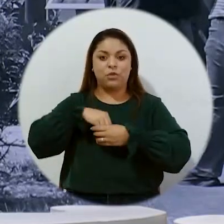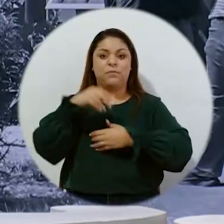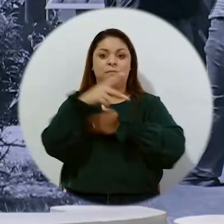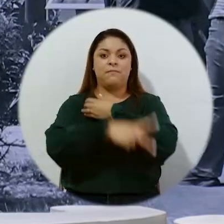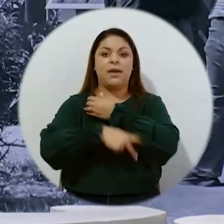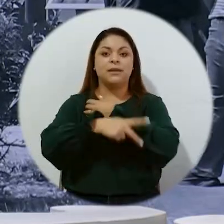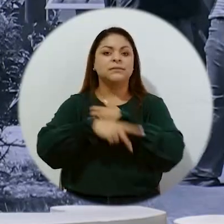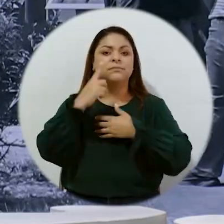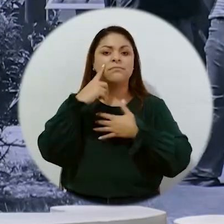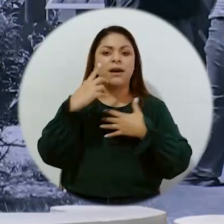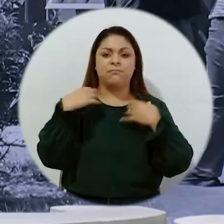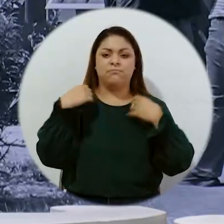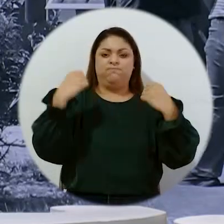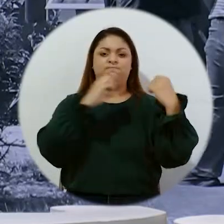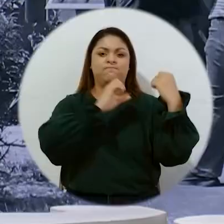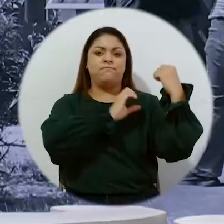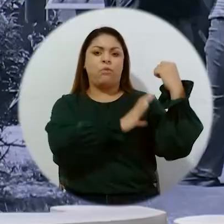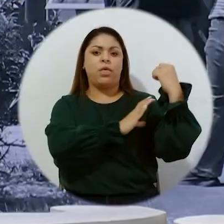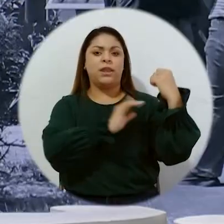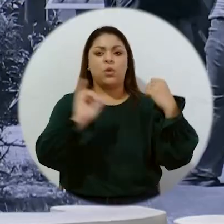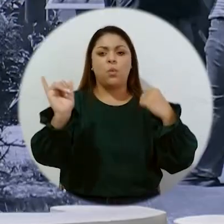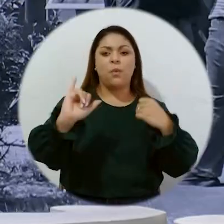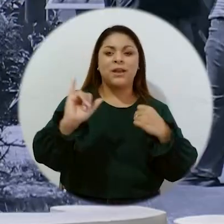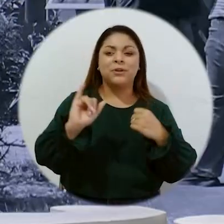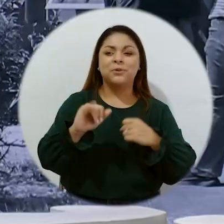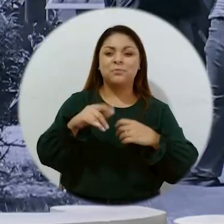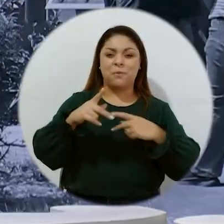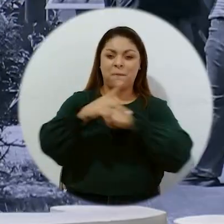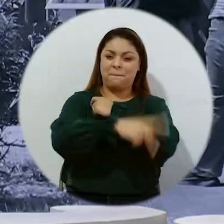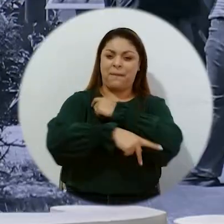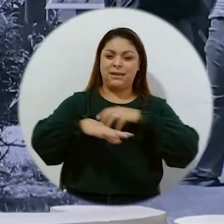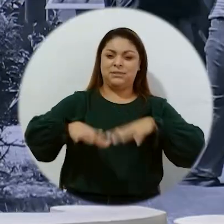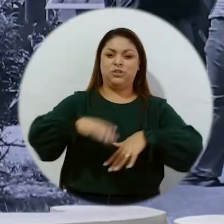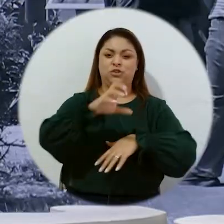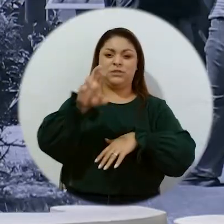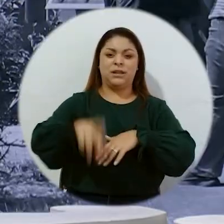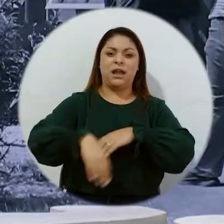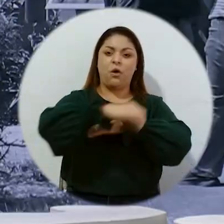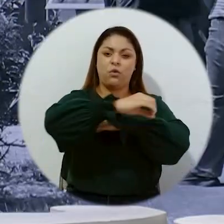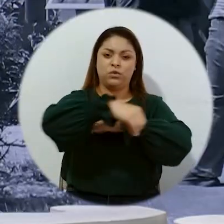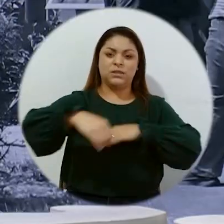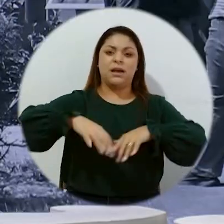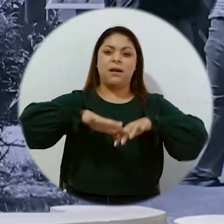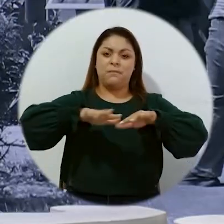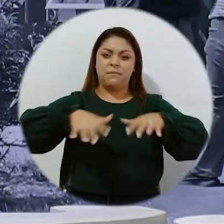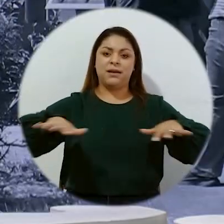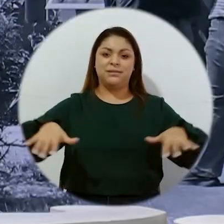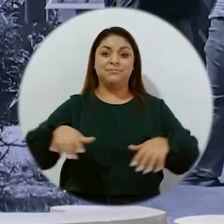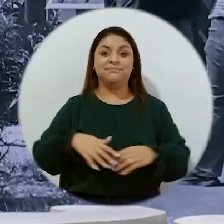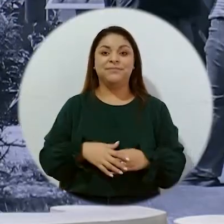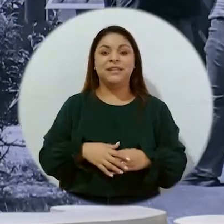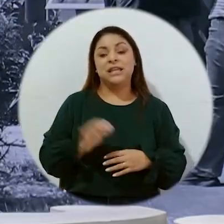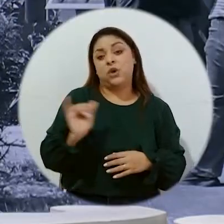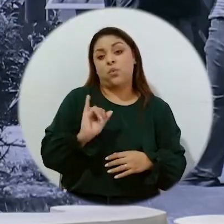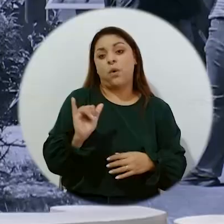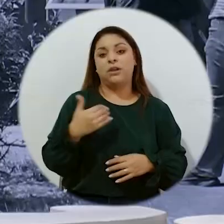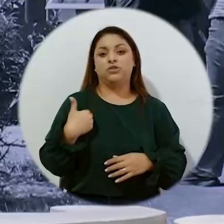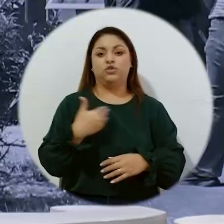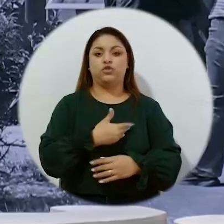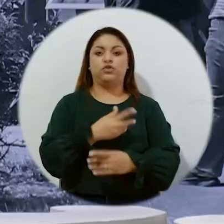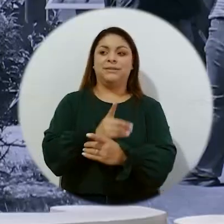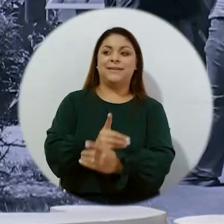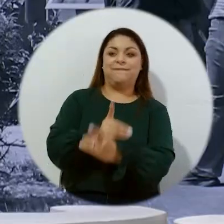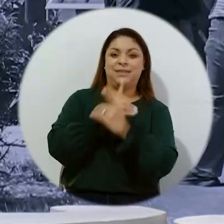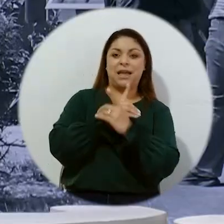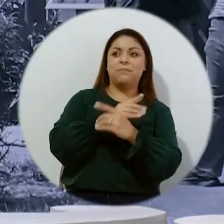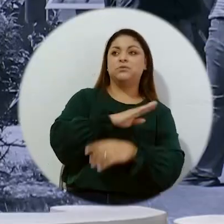país para que nos empoderemos, como ustedes dicen, como un país oceánico, un país marítimo, y que así como defendemos